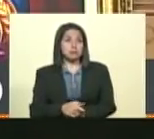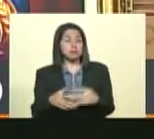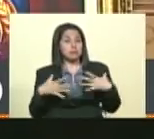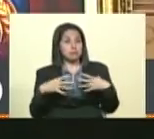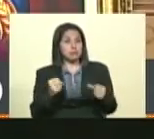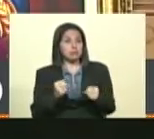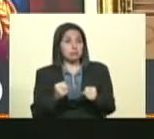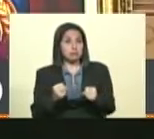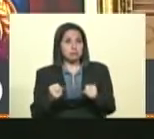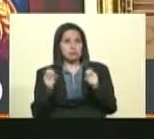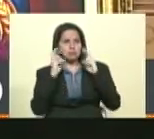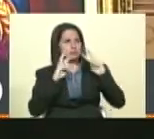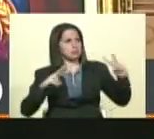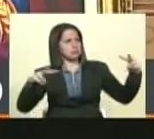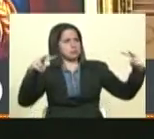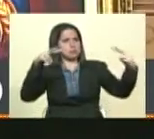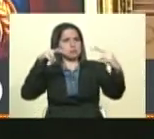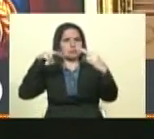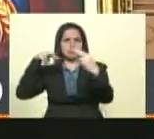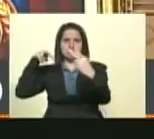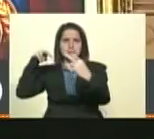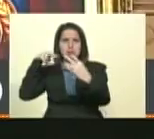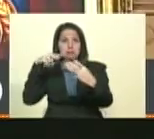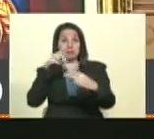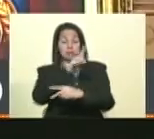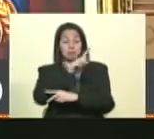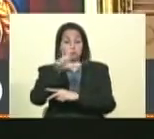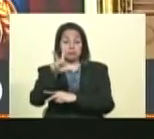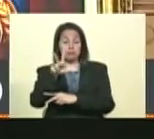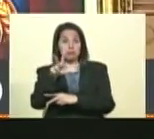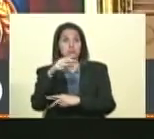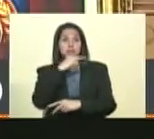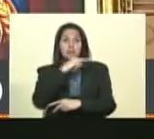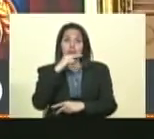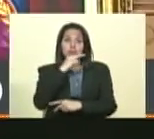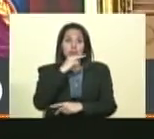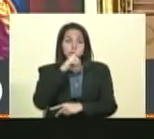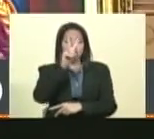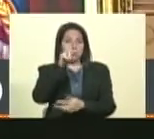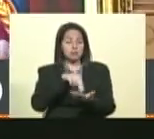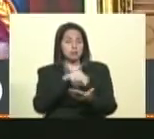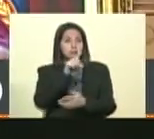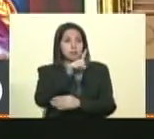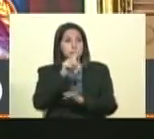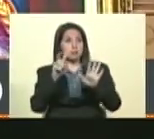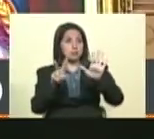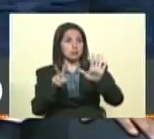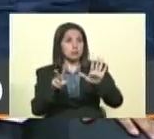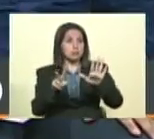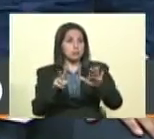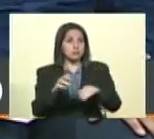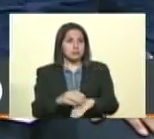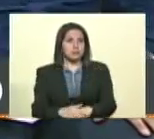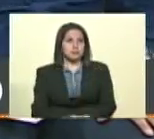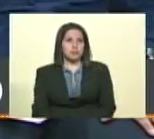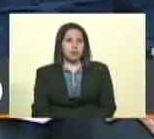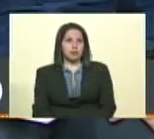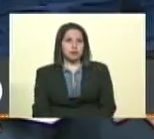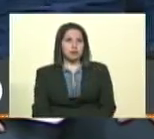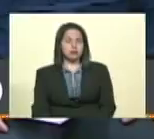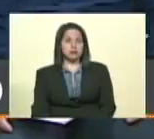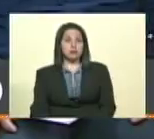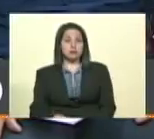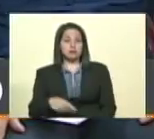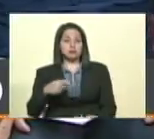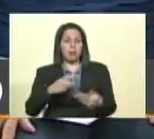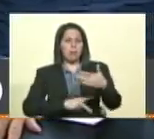Hoy nos estamos viendo las caras, ¿verdad? 13 de octubre, 2017. Con el plan de